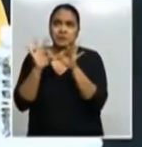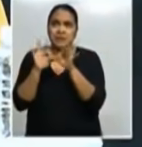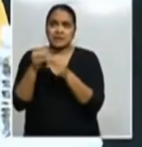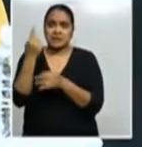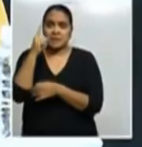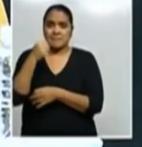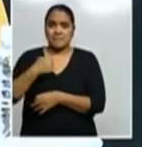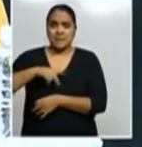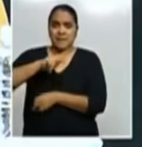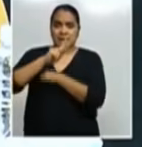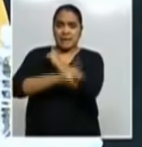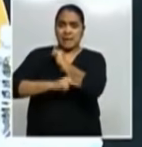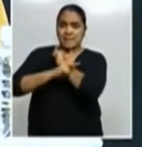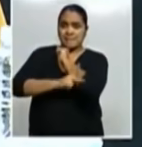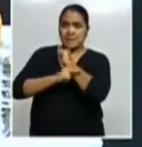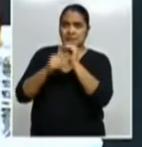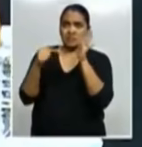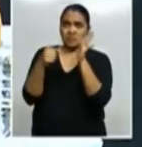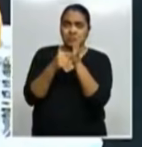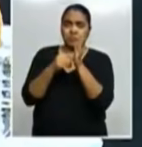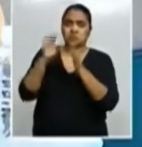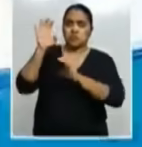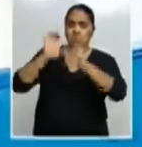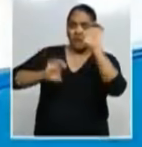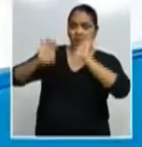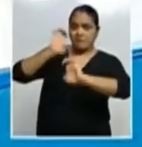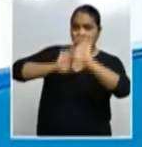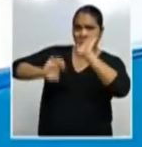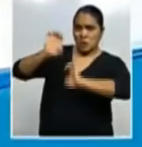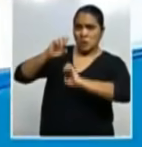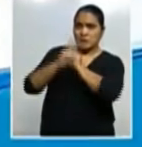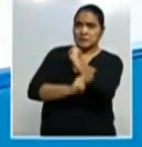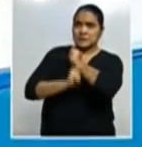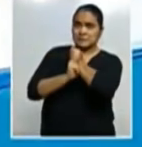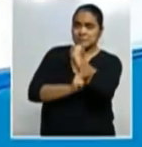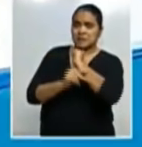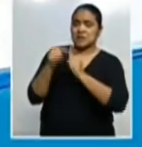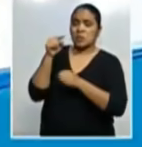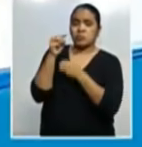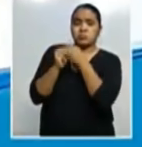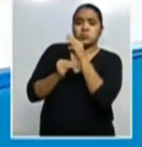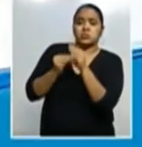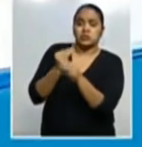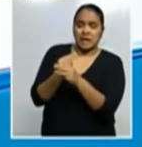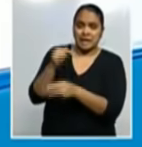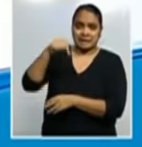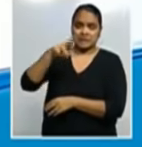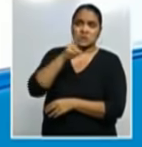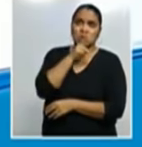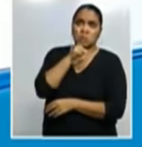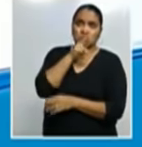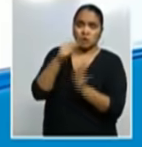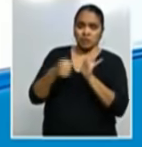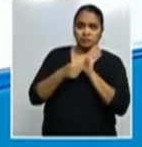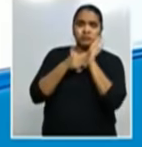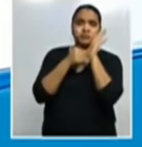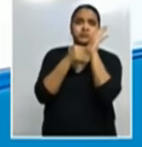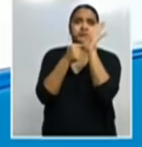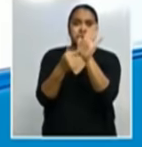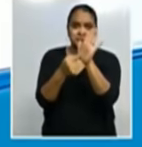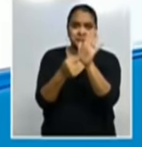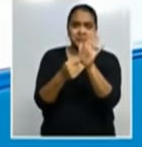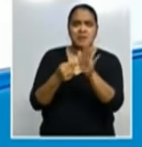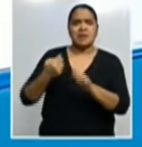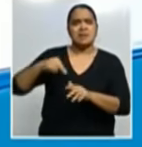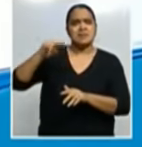para el país que ambas calificadoras de riesgo, tanto Moody's como Standard & Poor's, nos hayan mantenido